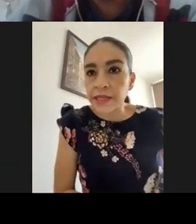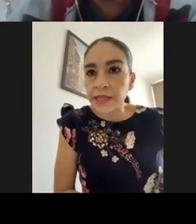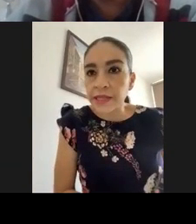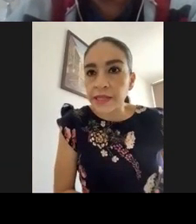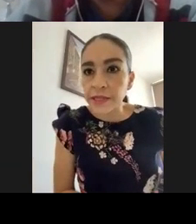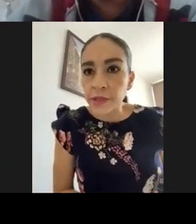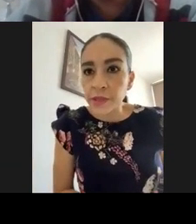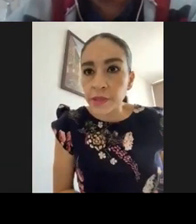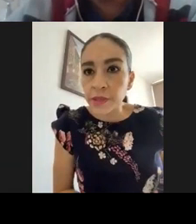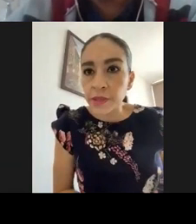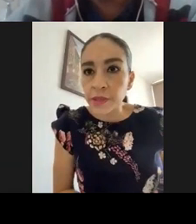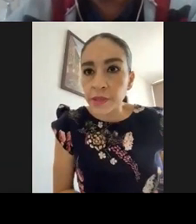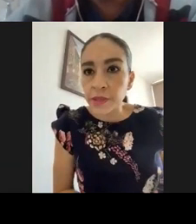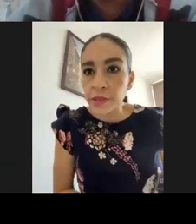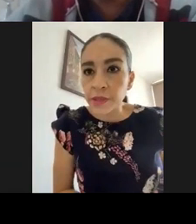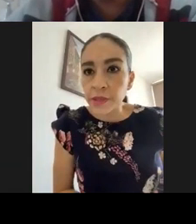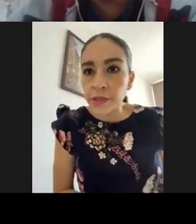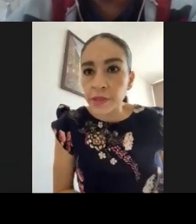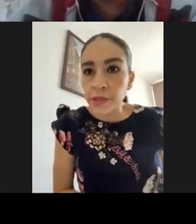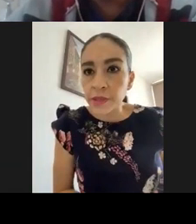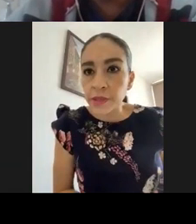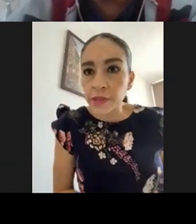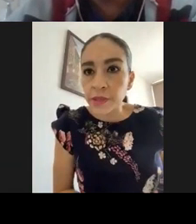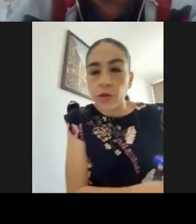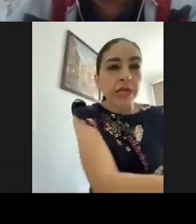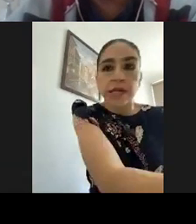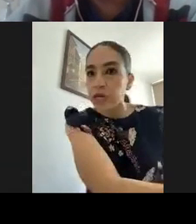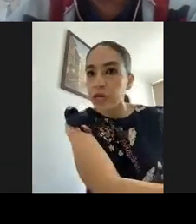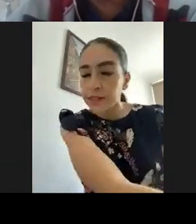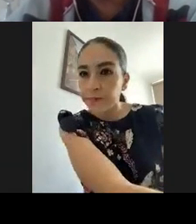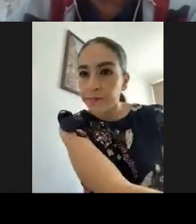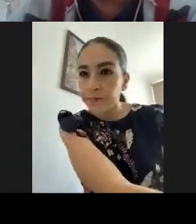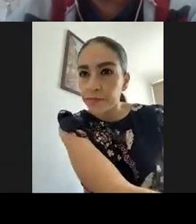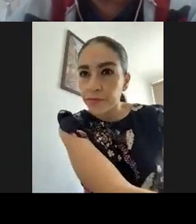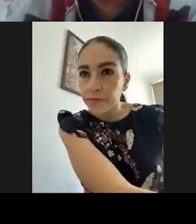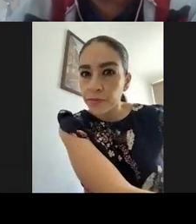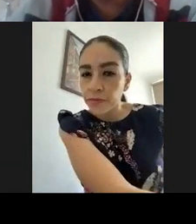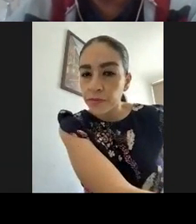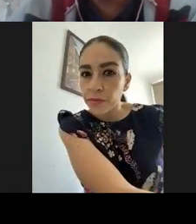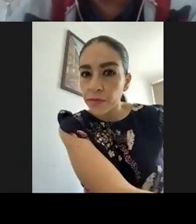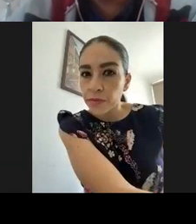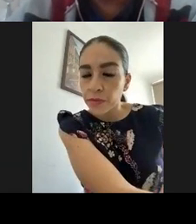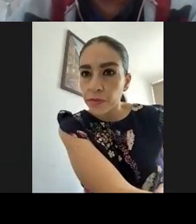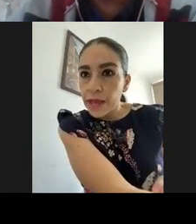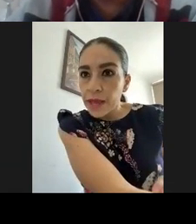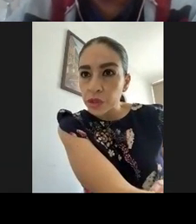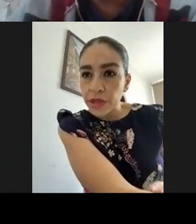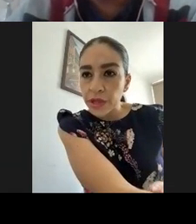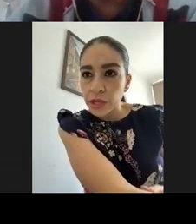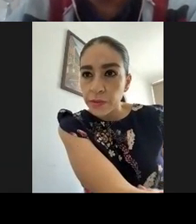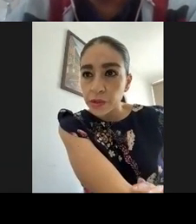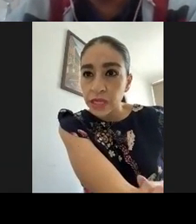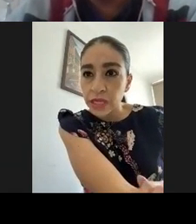asistencia y declaración de quórum. Rigoberto González Gutiérrez. Presente. Gustavo de Jesús